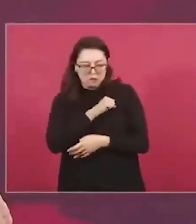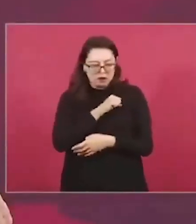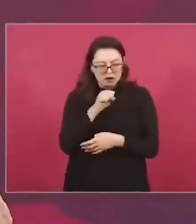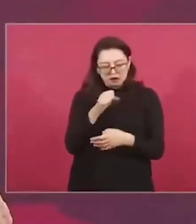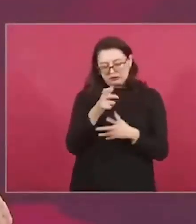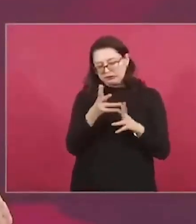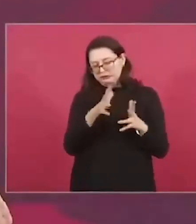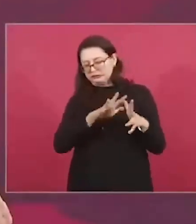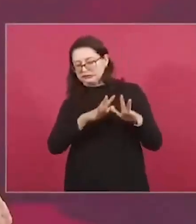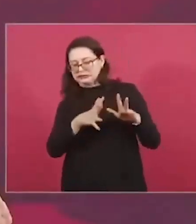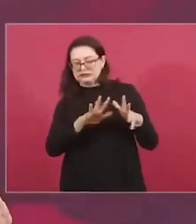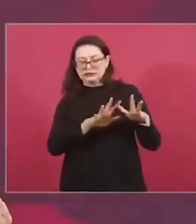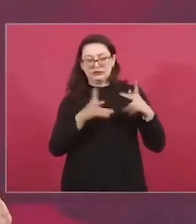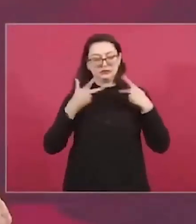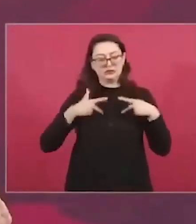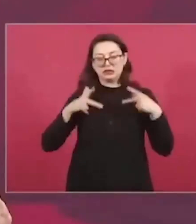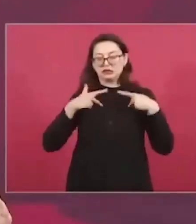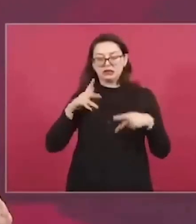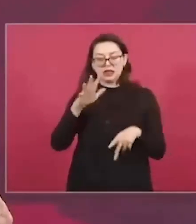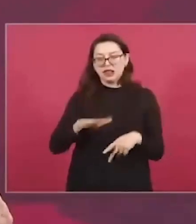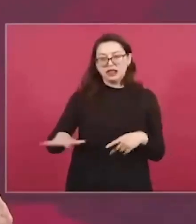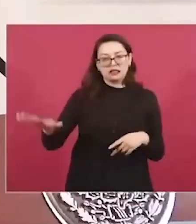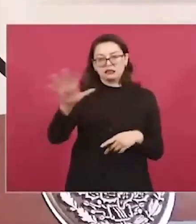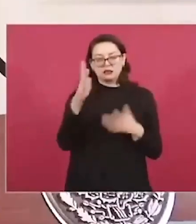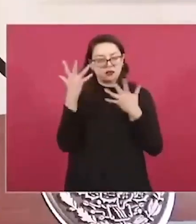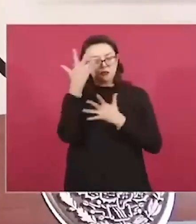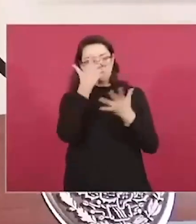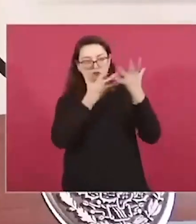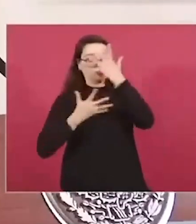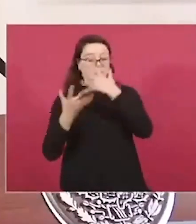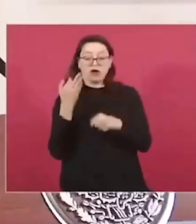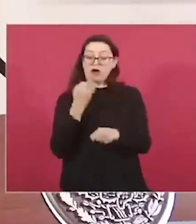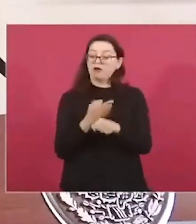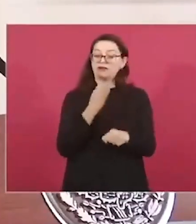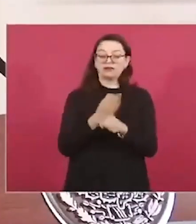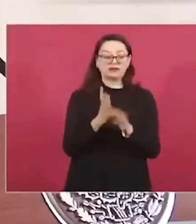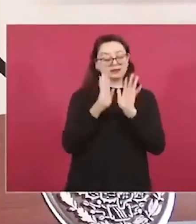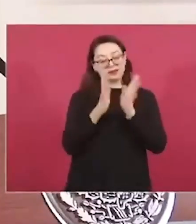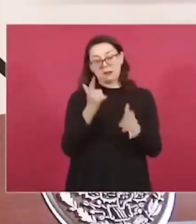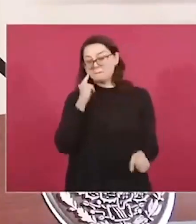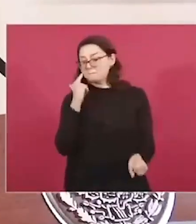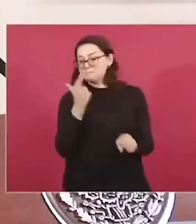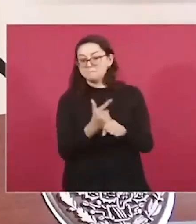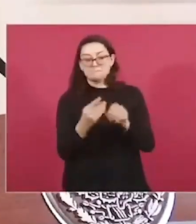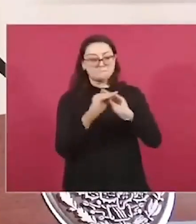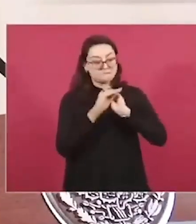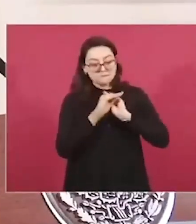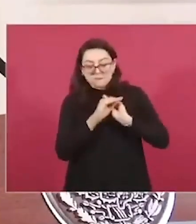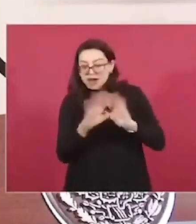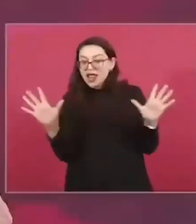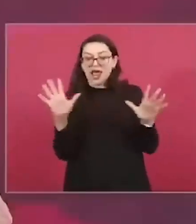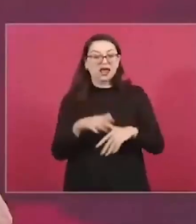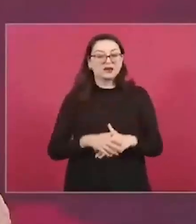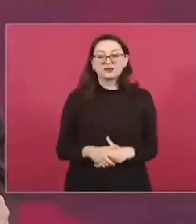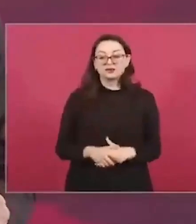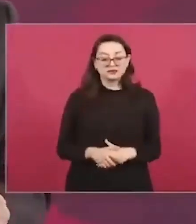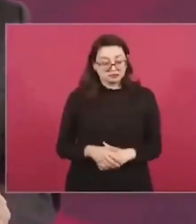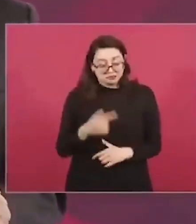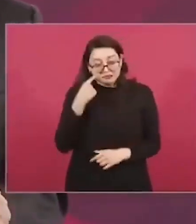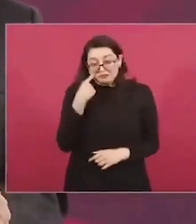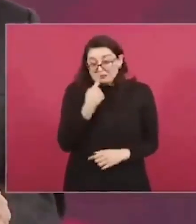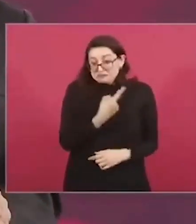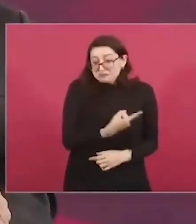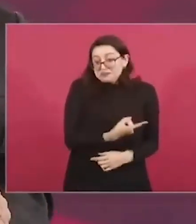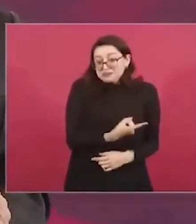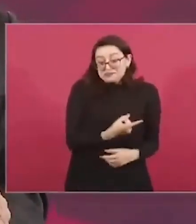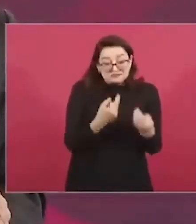dan los activos para pagar los pasivos, es decir, no dan las cuentas de lo que se pretende. Inclusive hay